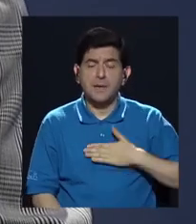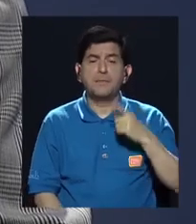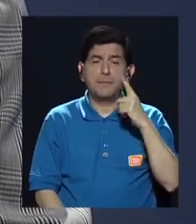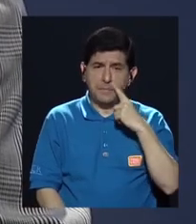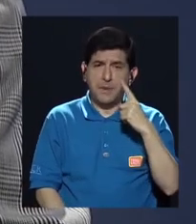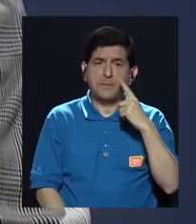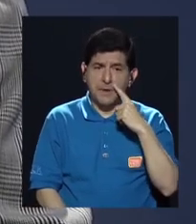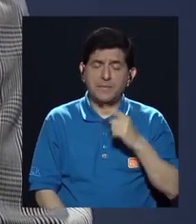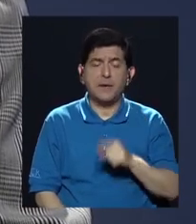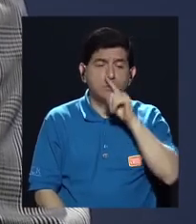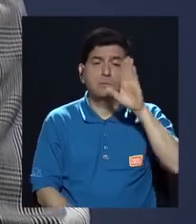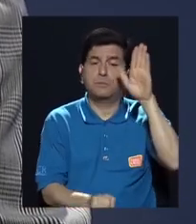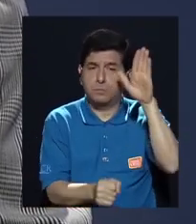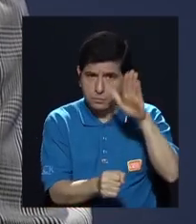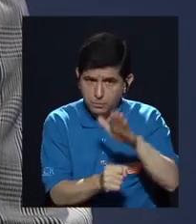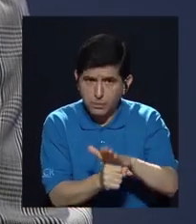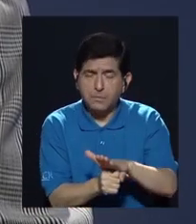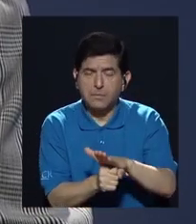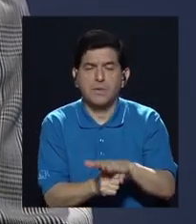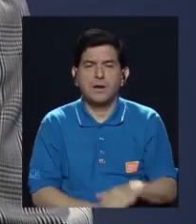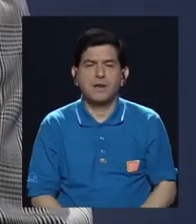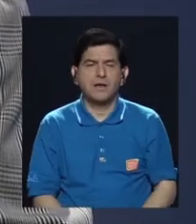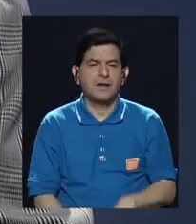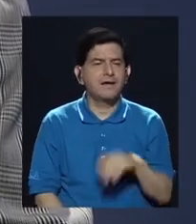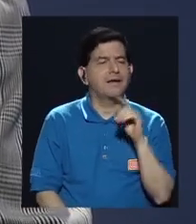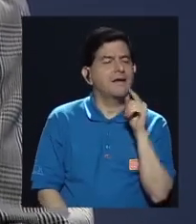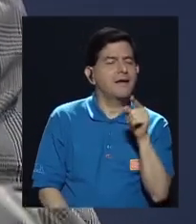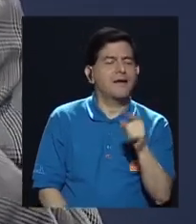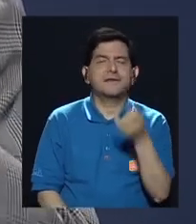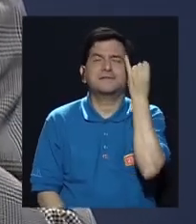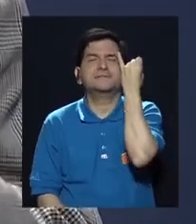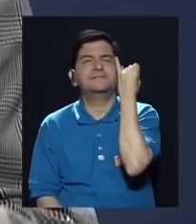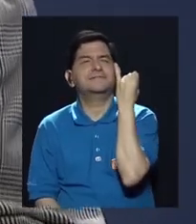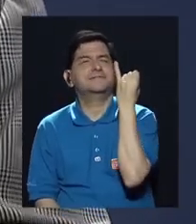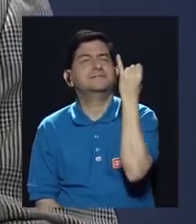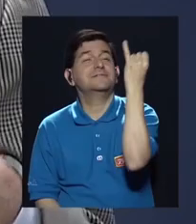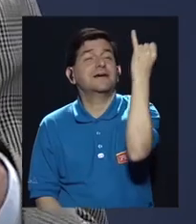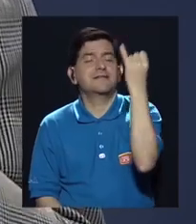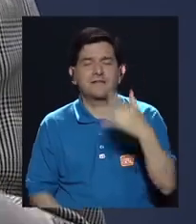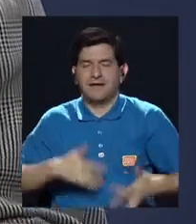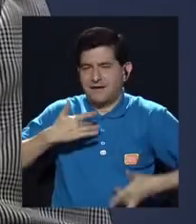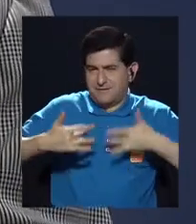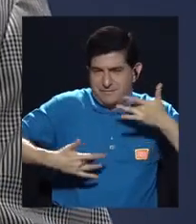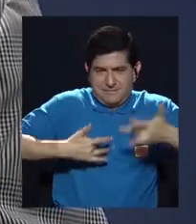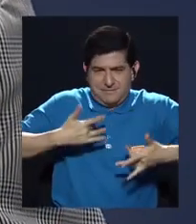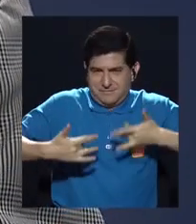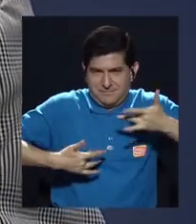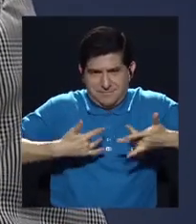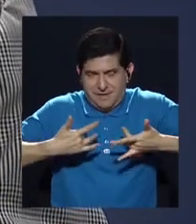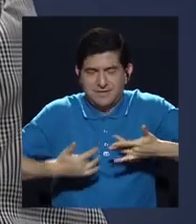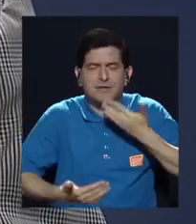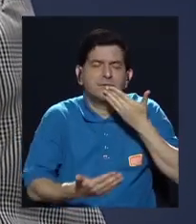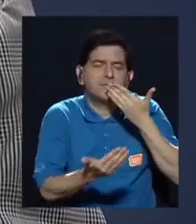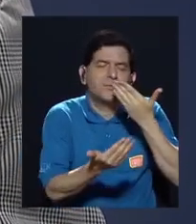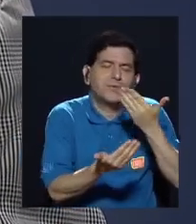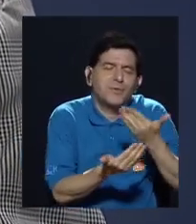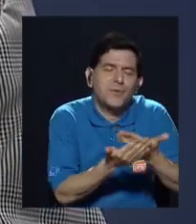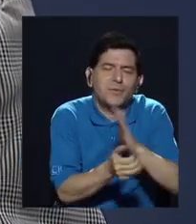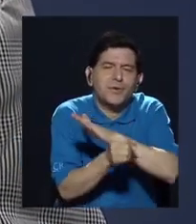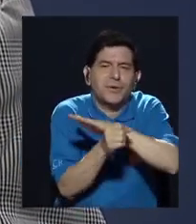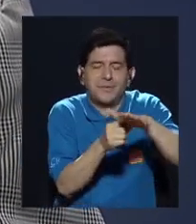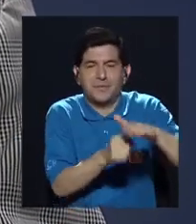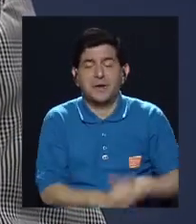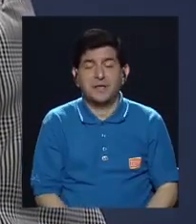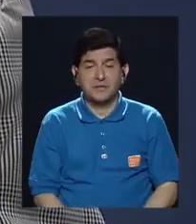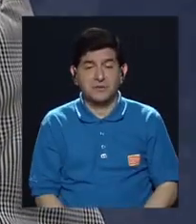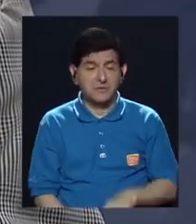que mi padre llenaba esa, digamos, ese concepto o ese sentimiento de bondad